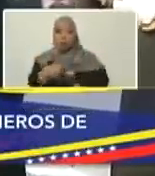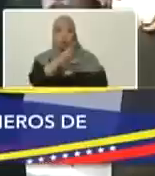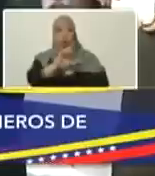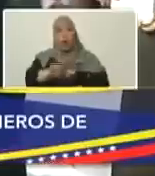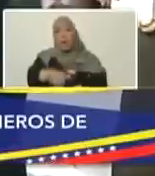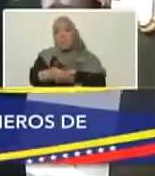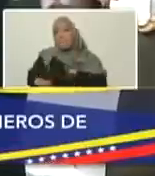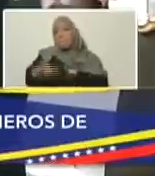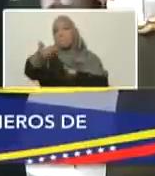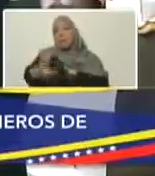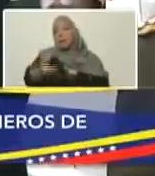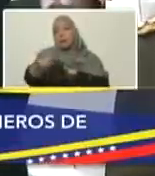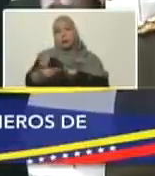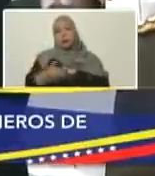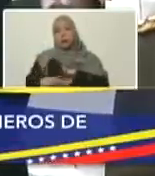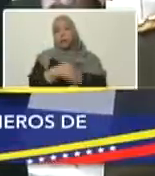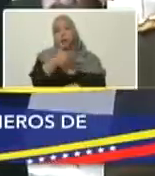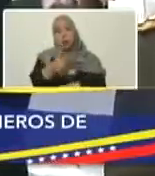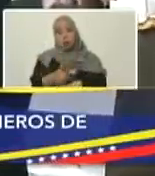a los grados